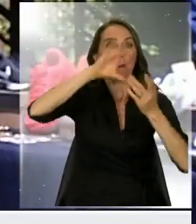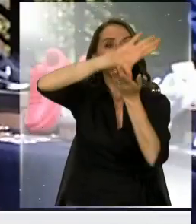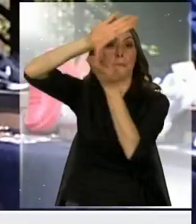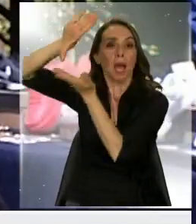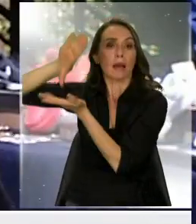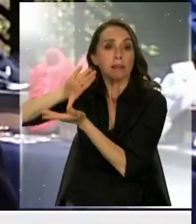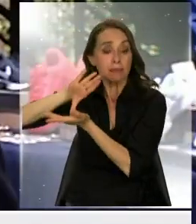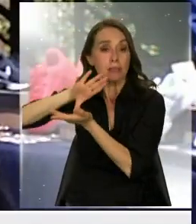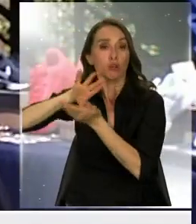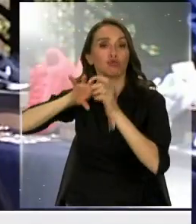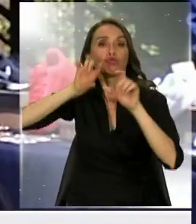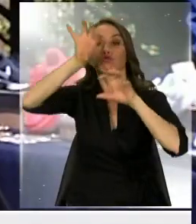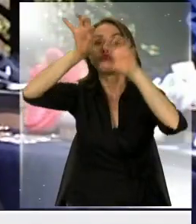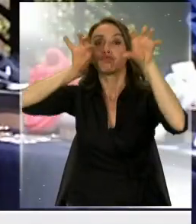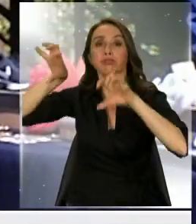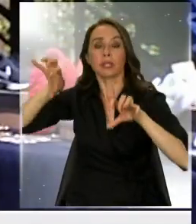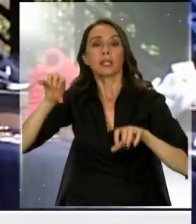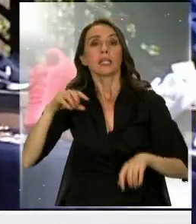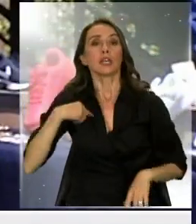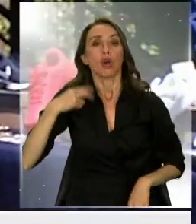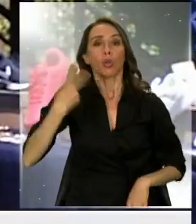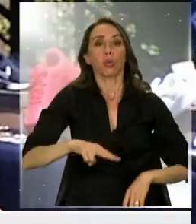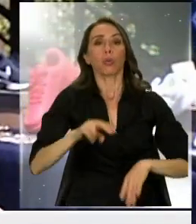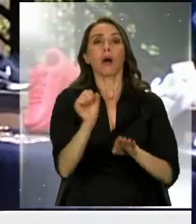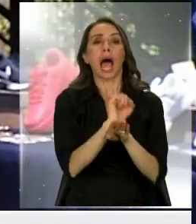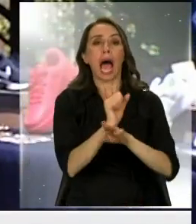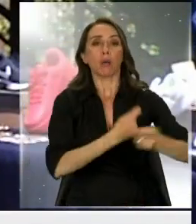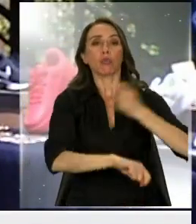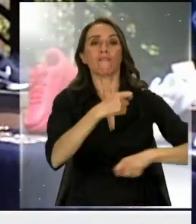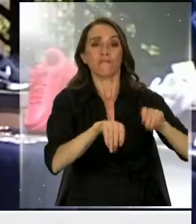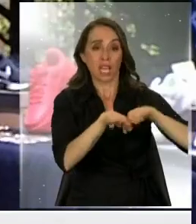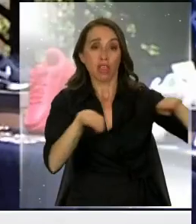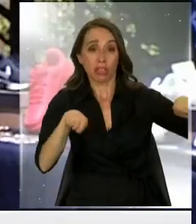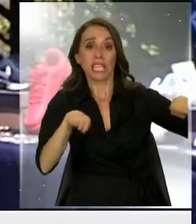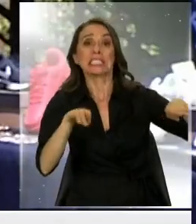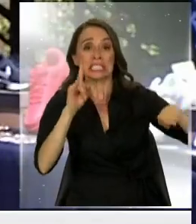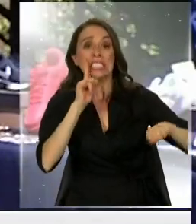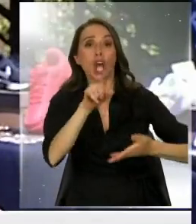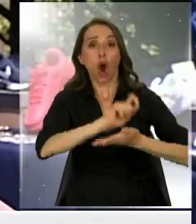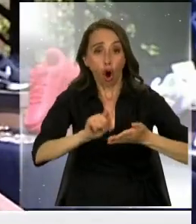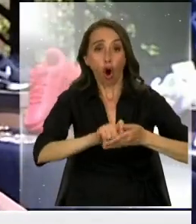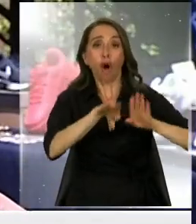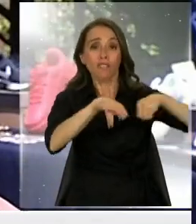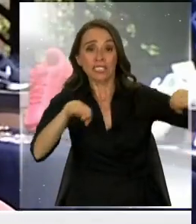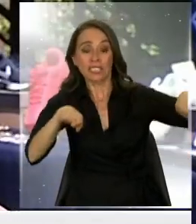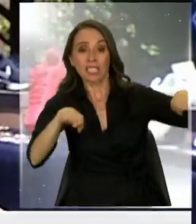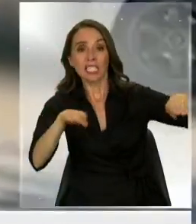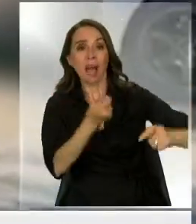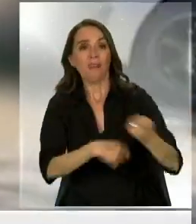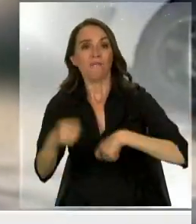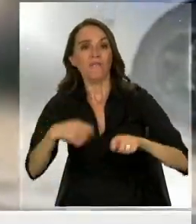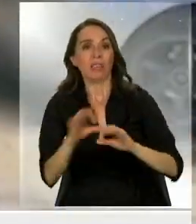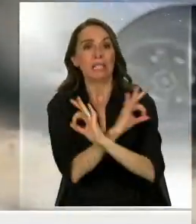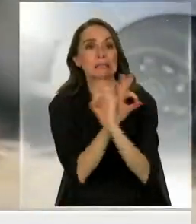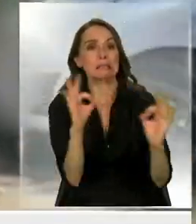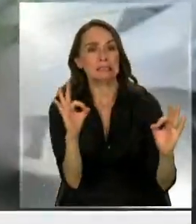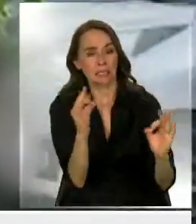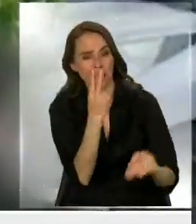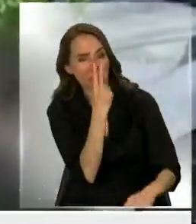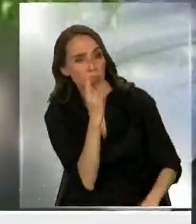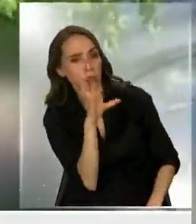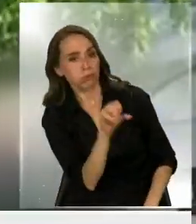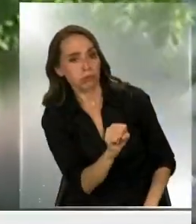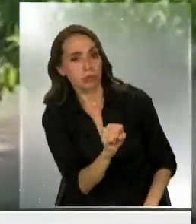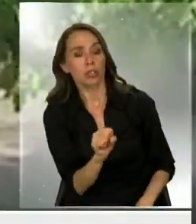que creaba automotoras, las cuales existían físicamente, pero no tenían ningún tipo de movimiento comercial. En un operativo denominado